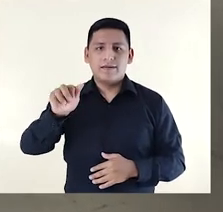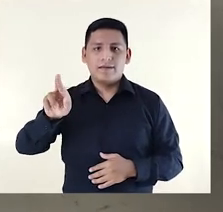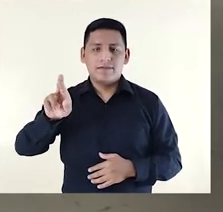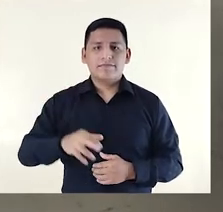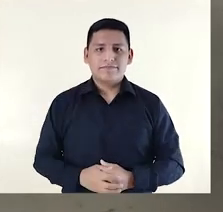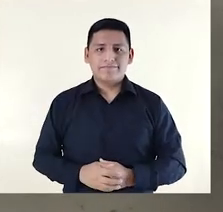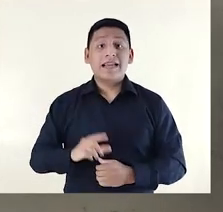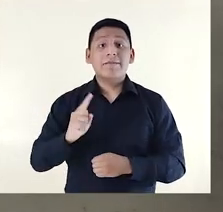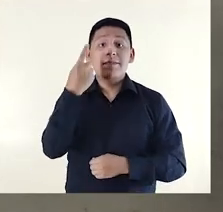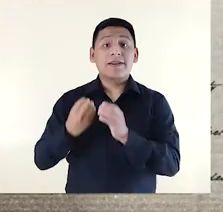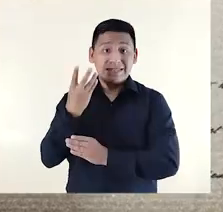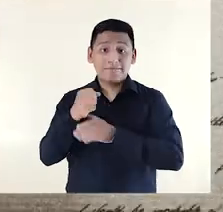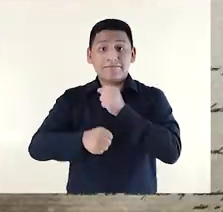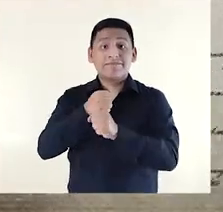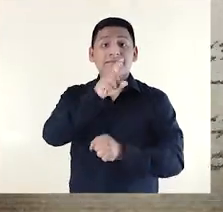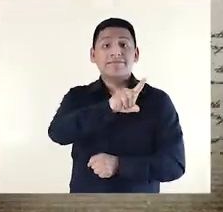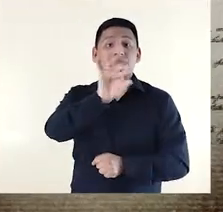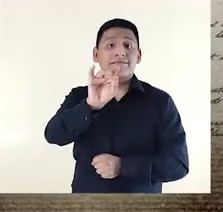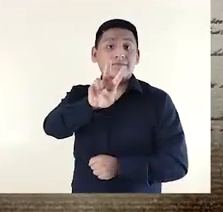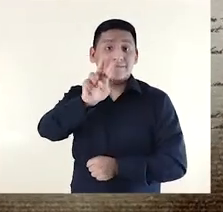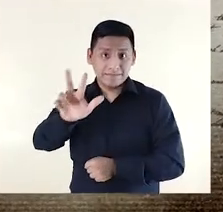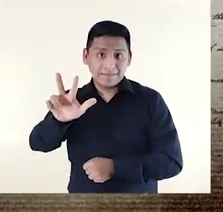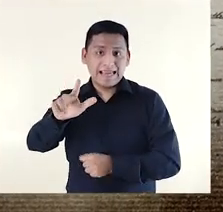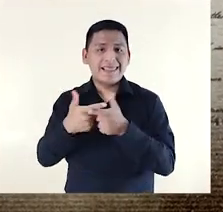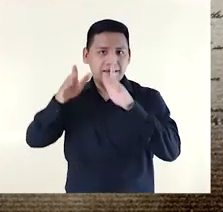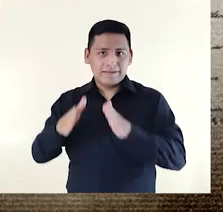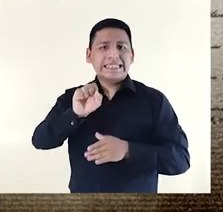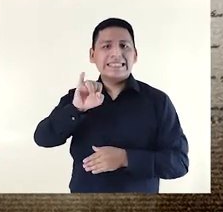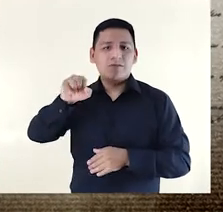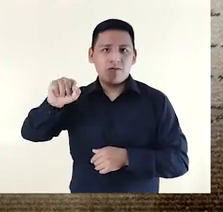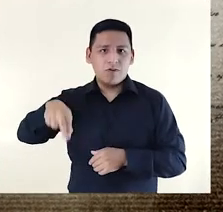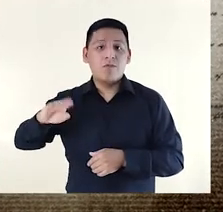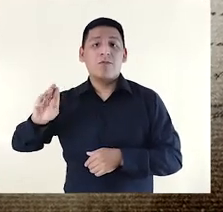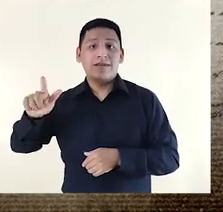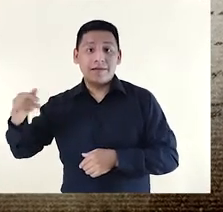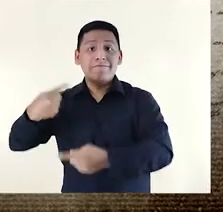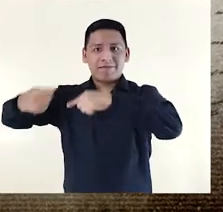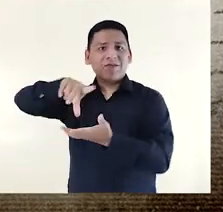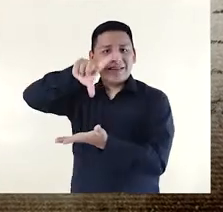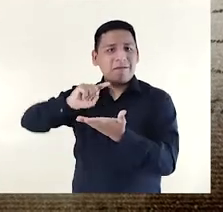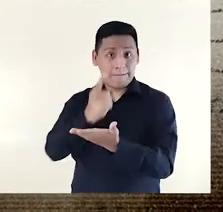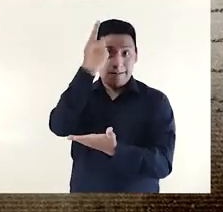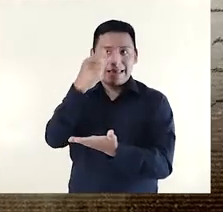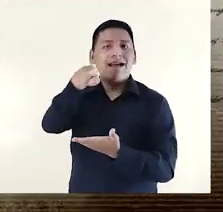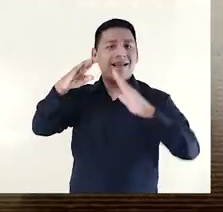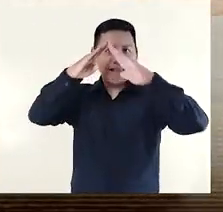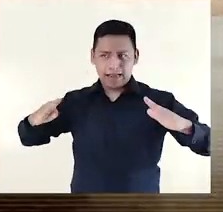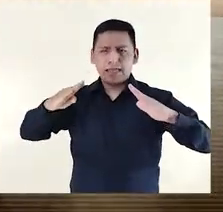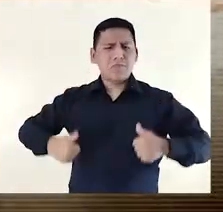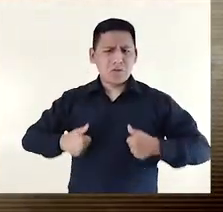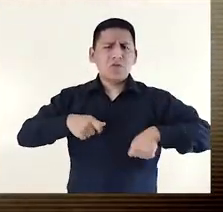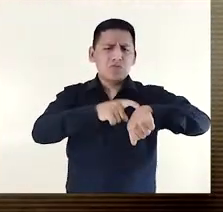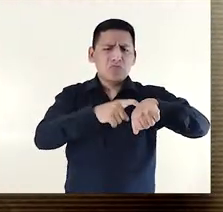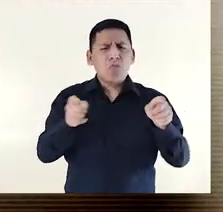Casa Bolívar. Cuando el 1 de septiembre de 1823 el libertador Simón Bolívar llegó a Lima por primera